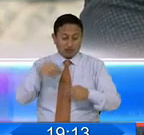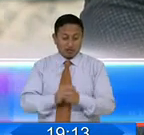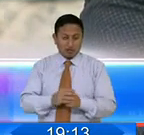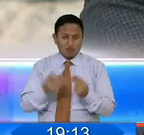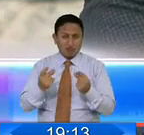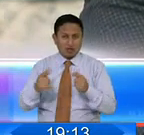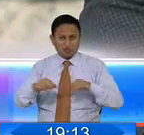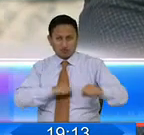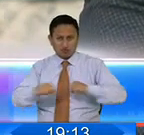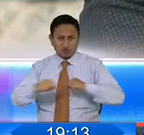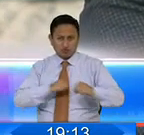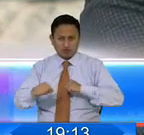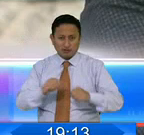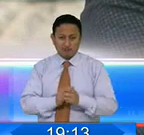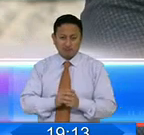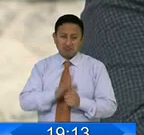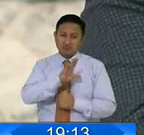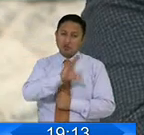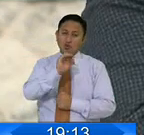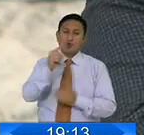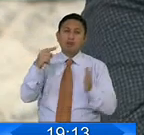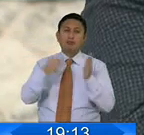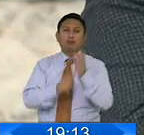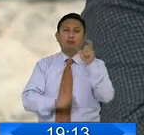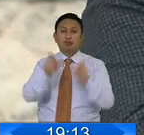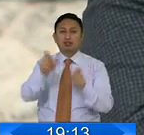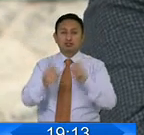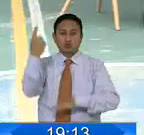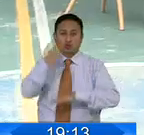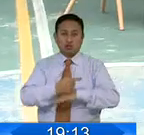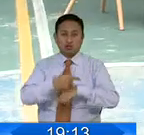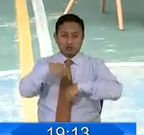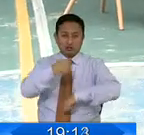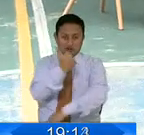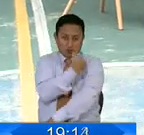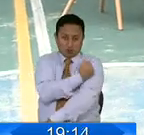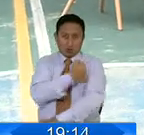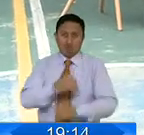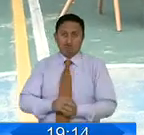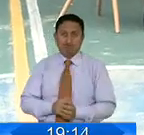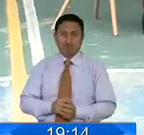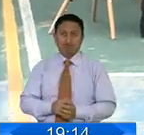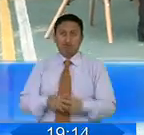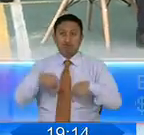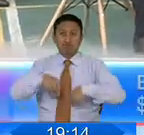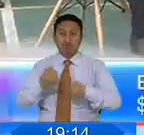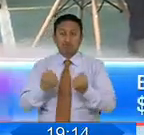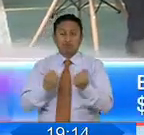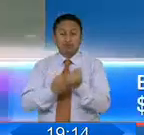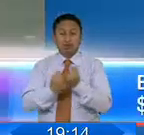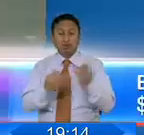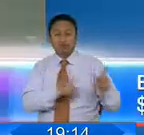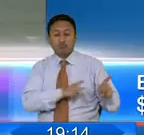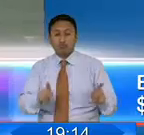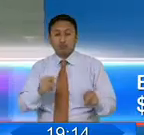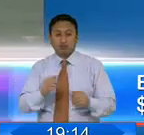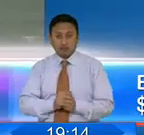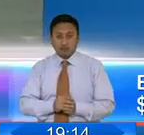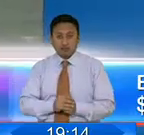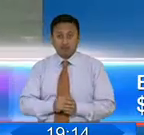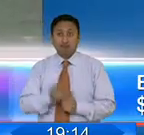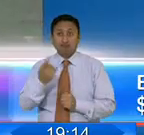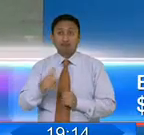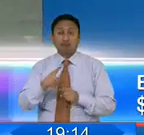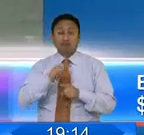ritmo no inferior a las 50.000 vacunas diarias. Finalmente destacó que para apoyar el plan vacunarse se suma un